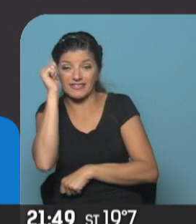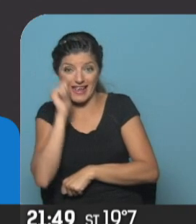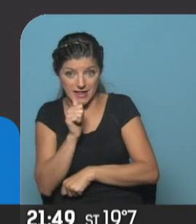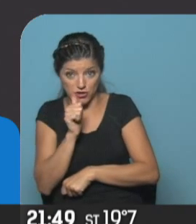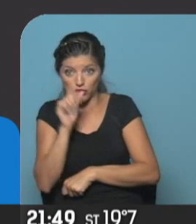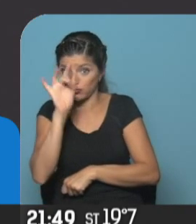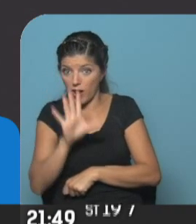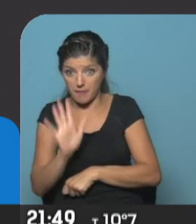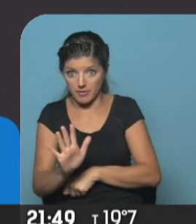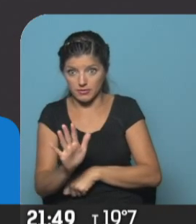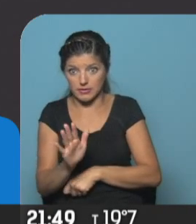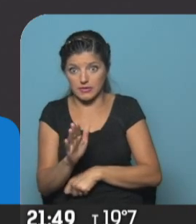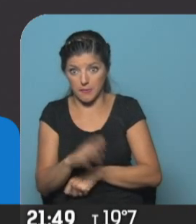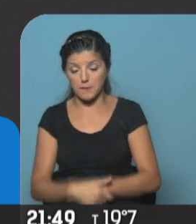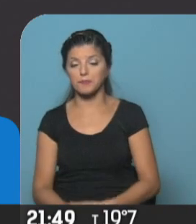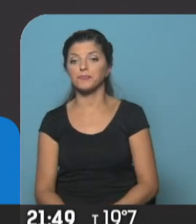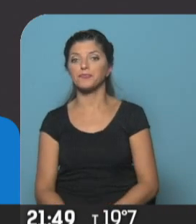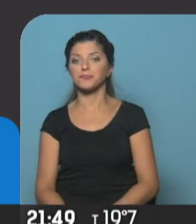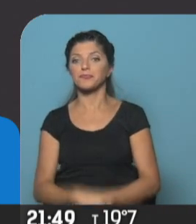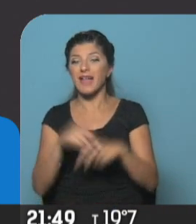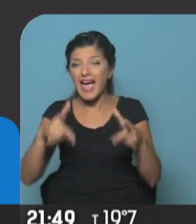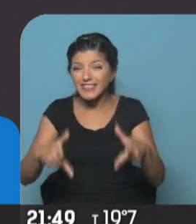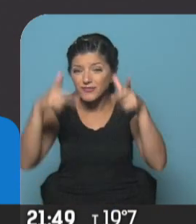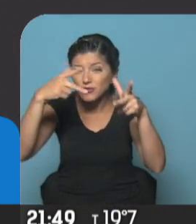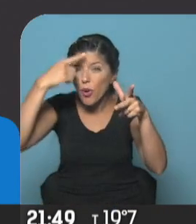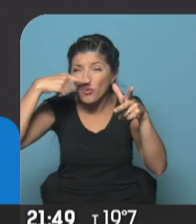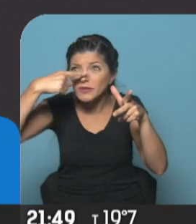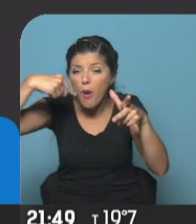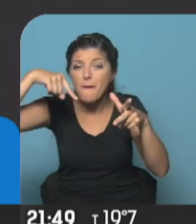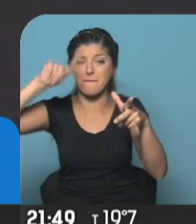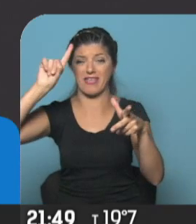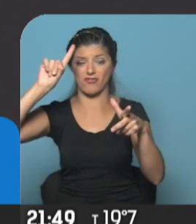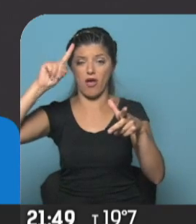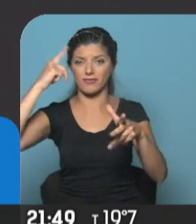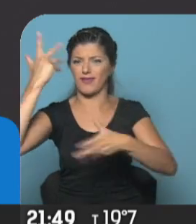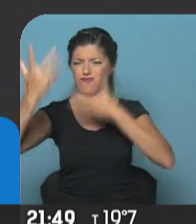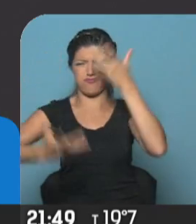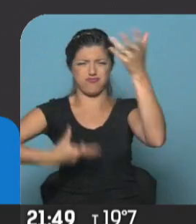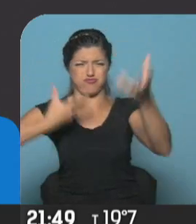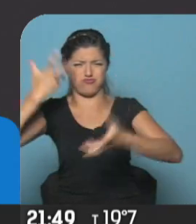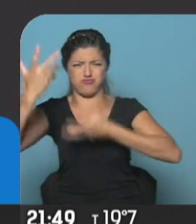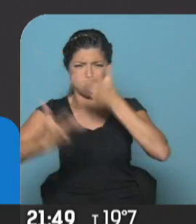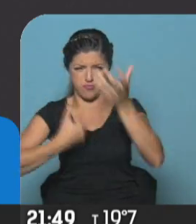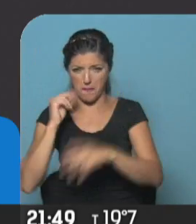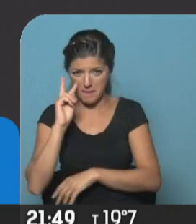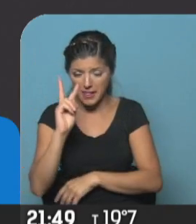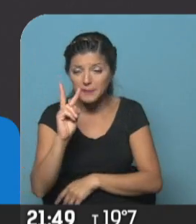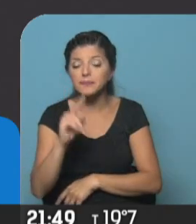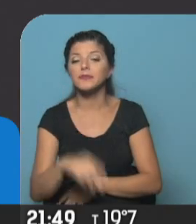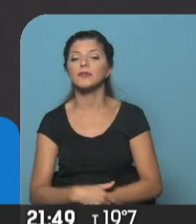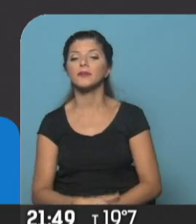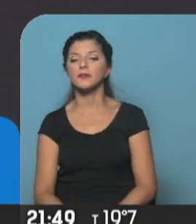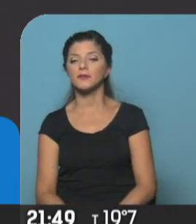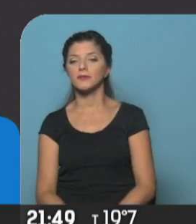este edificio que, como les decía, en el último piso se desarrolló este incendio que están viendo allí en la